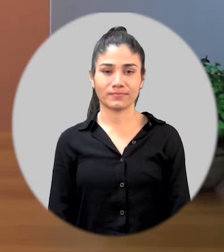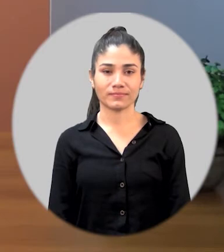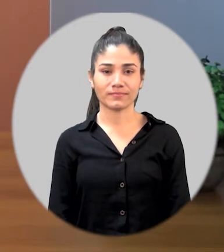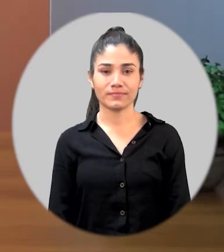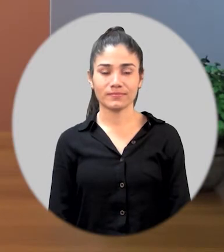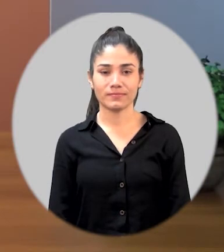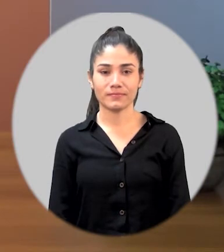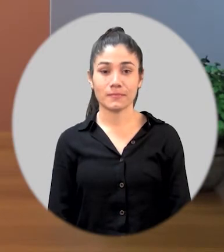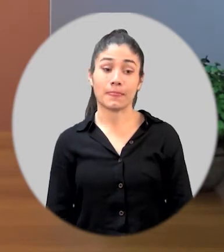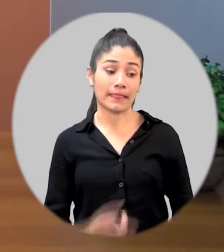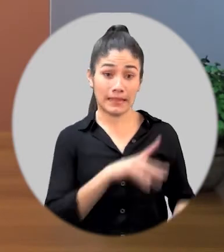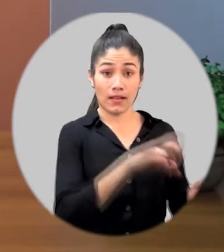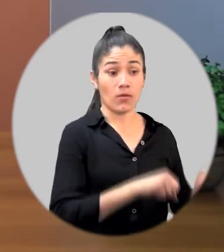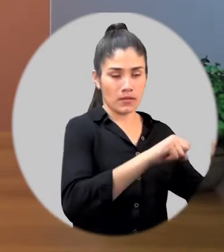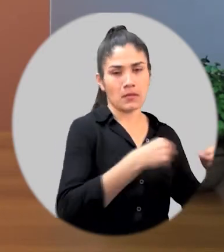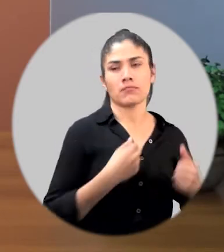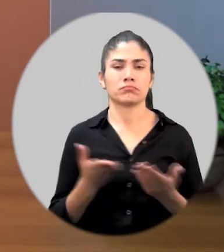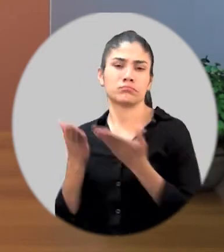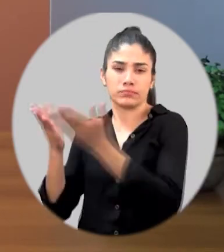Del congelador directo al horno siempre.